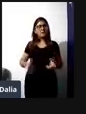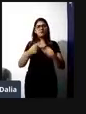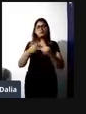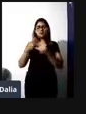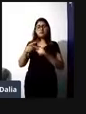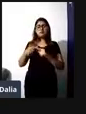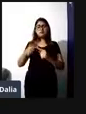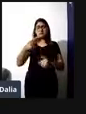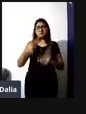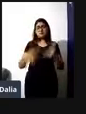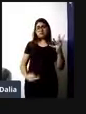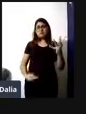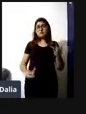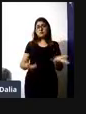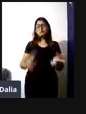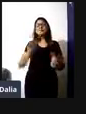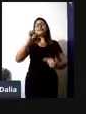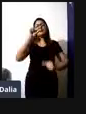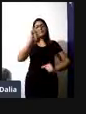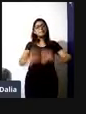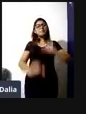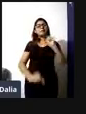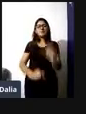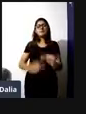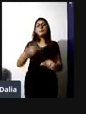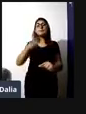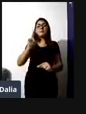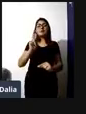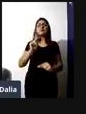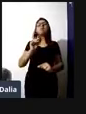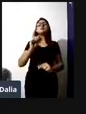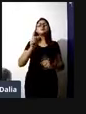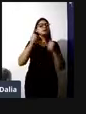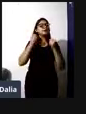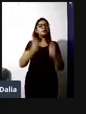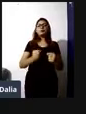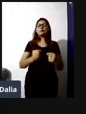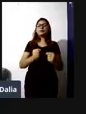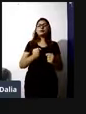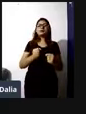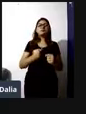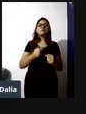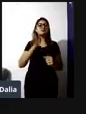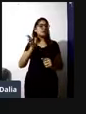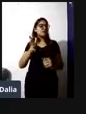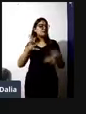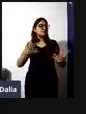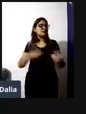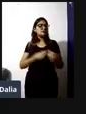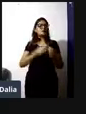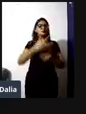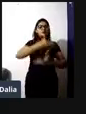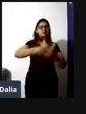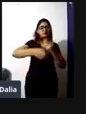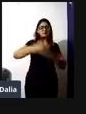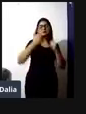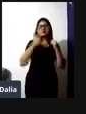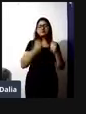Entonces, es poco a poco, pero estoy segura que se va a dar. Con mucha paciencia, con mucha, mucha